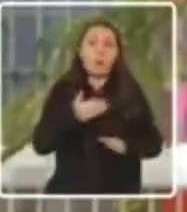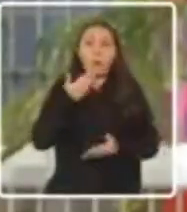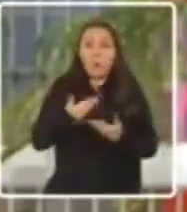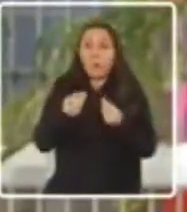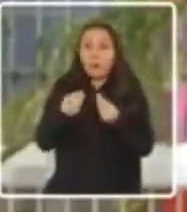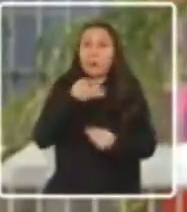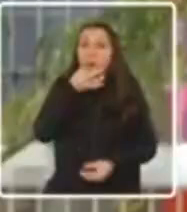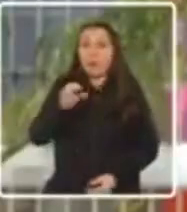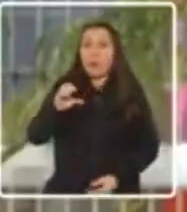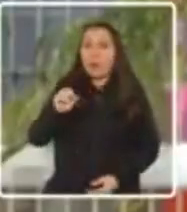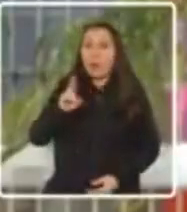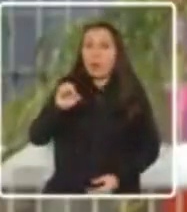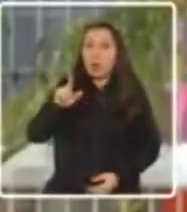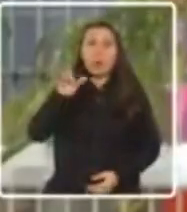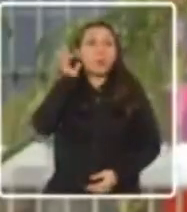como bien decía Carol,